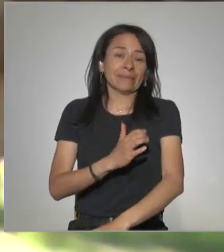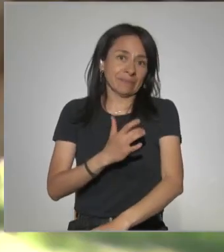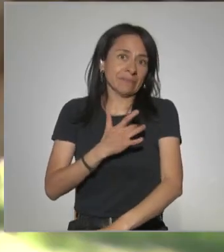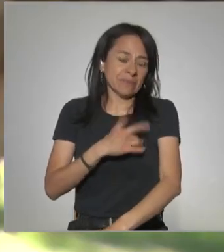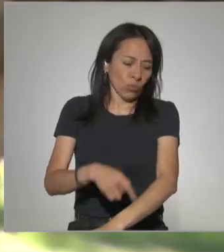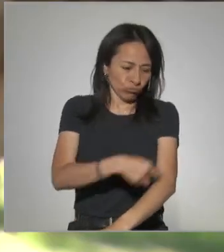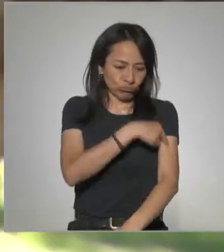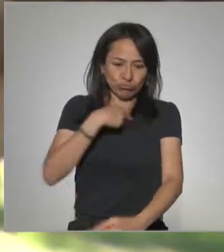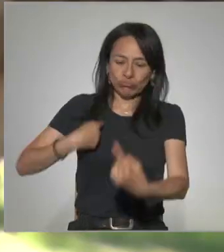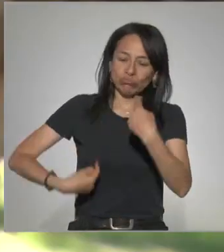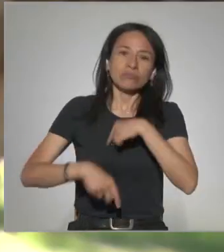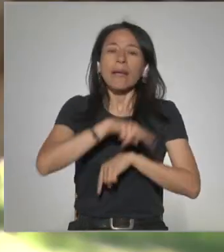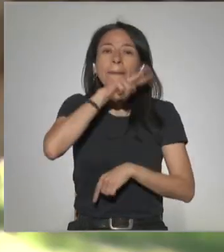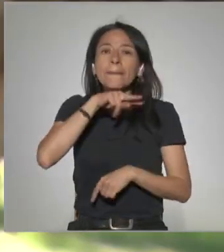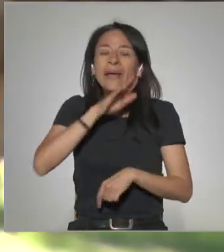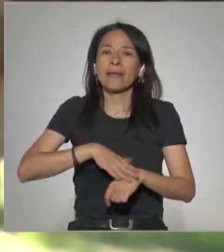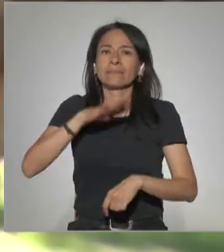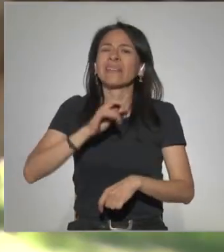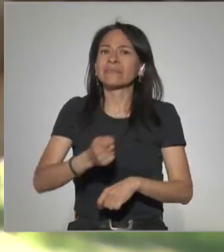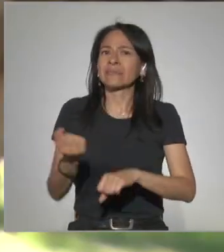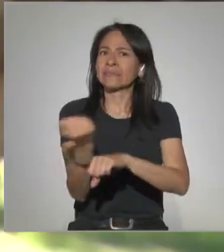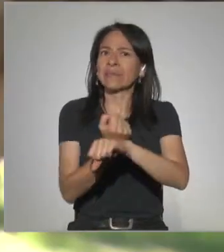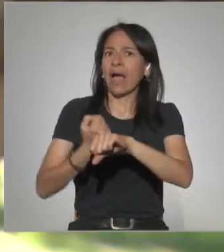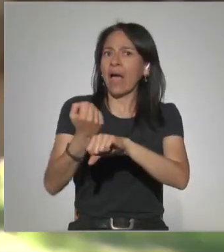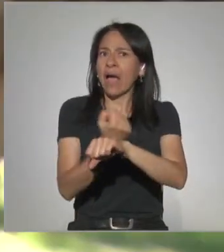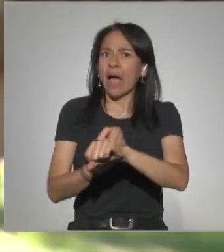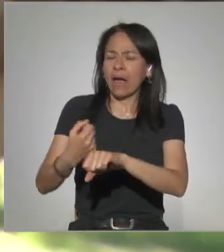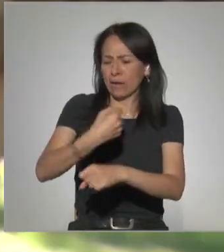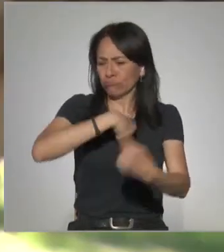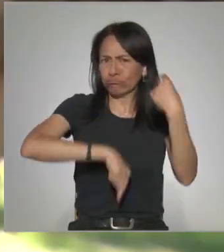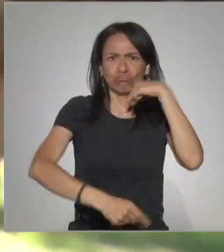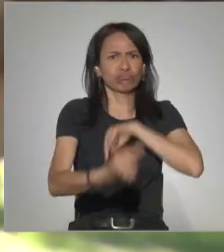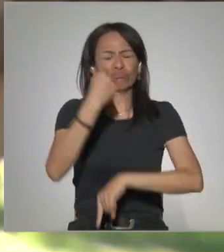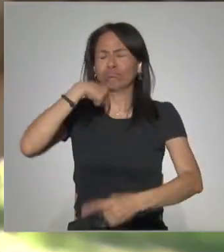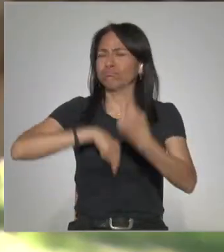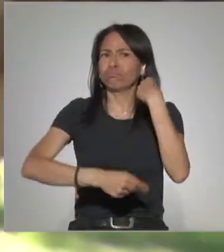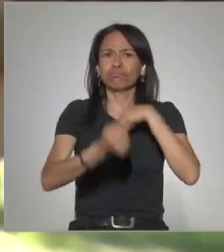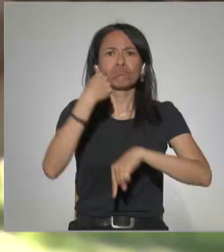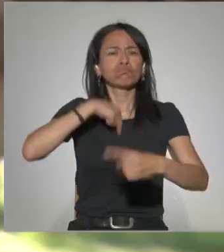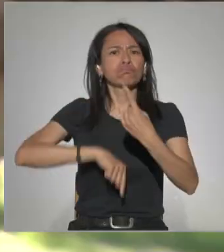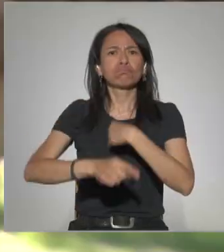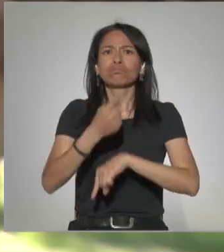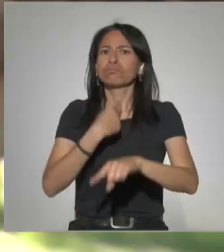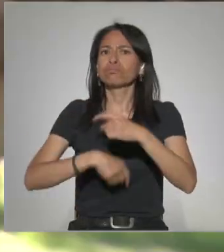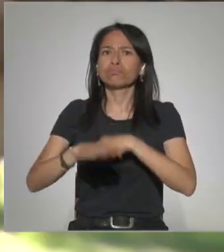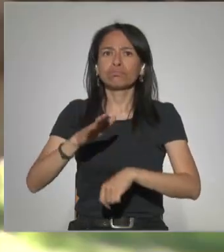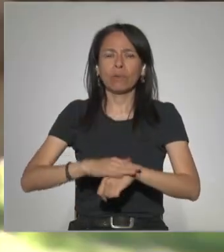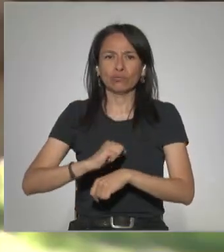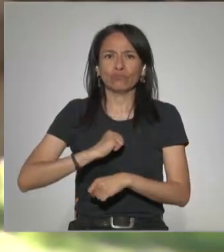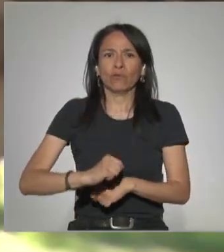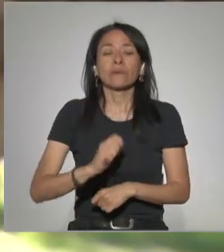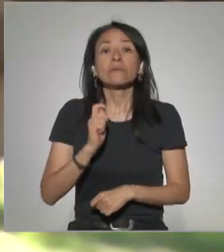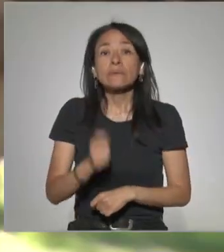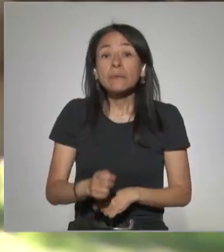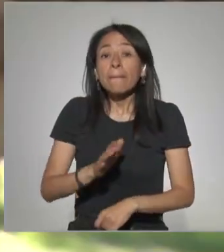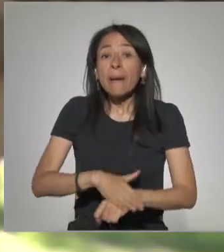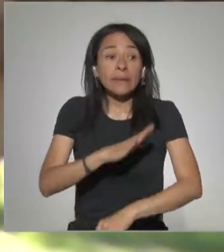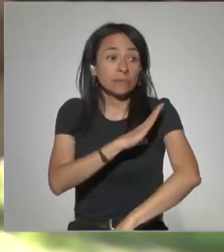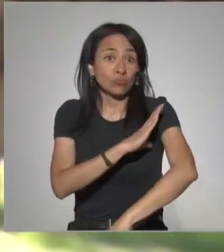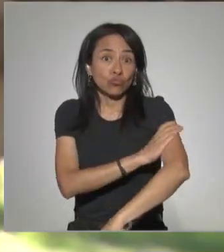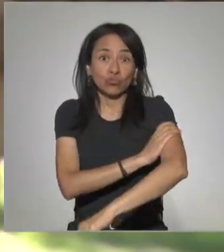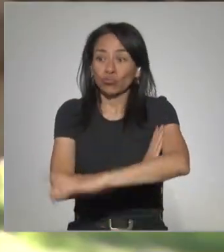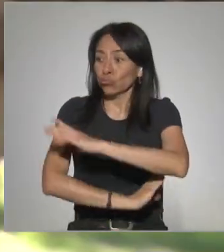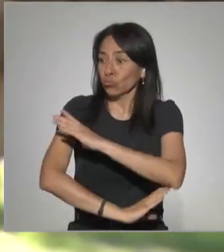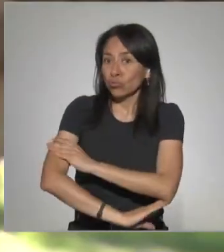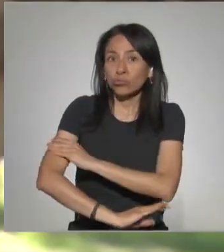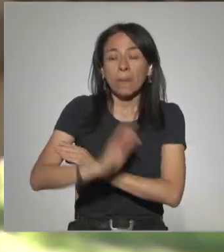la presión arterial llega más sangre a los diferentes rincones corporales, en particular los músculos. En caso de que tengamos que atacar